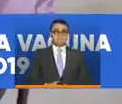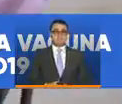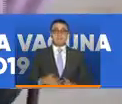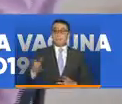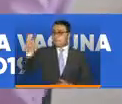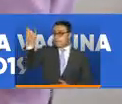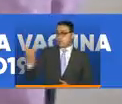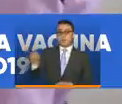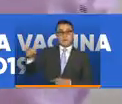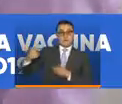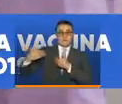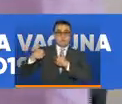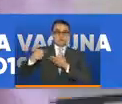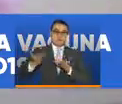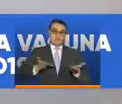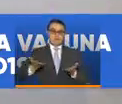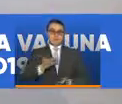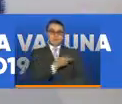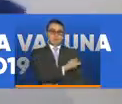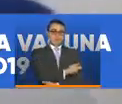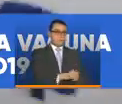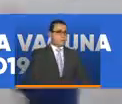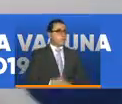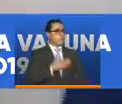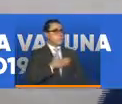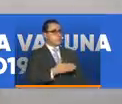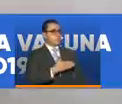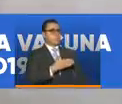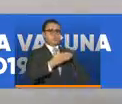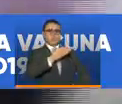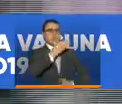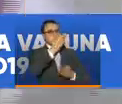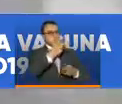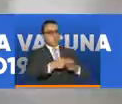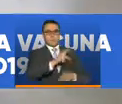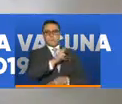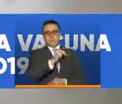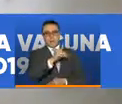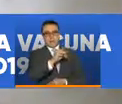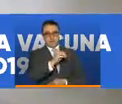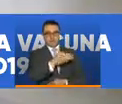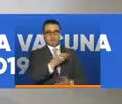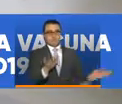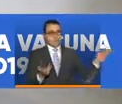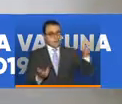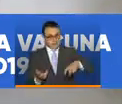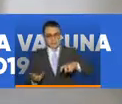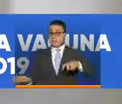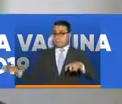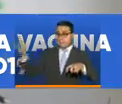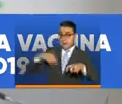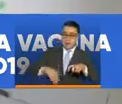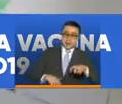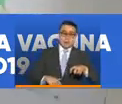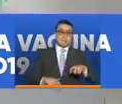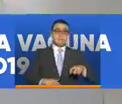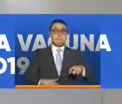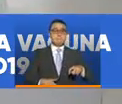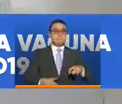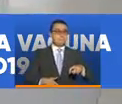encargada acá del servicio. Mucho gusto, le presento al señor Fernando. Se sienta, vamos a proceder a colocar la